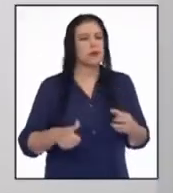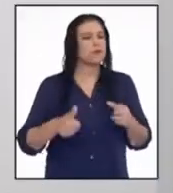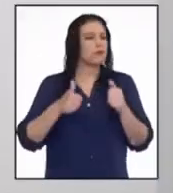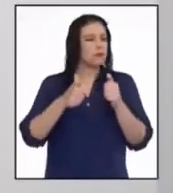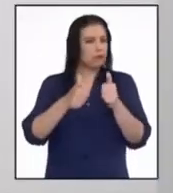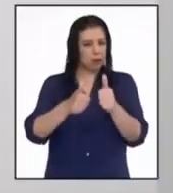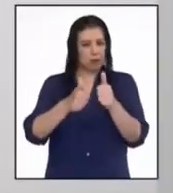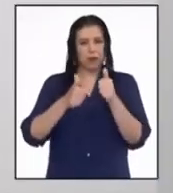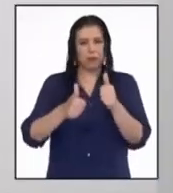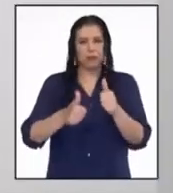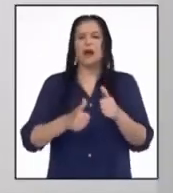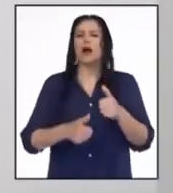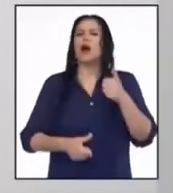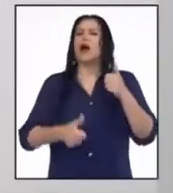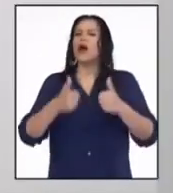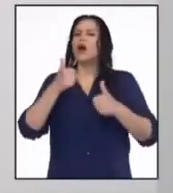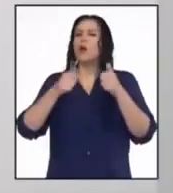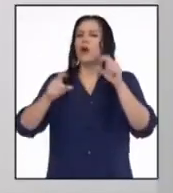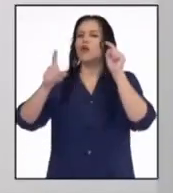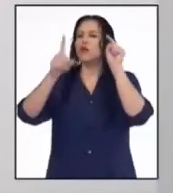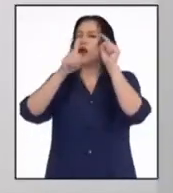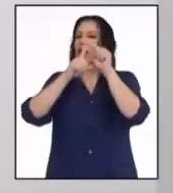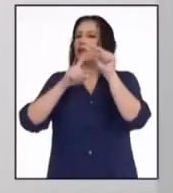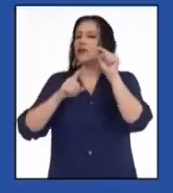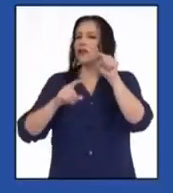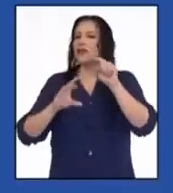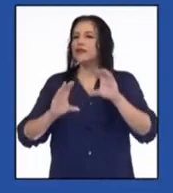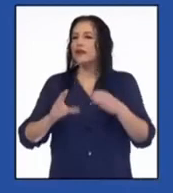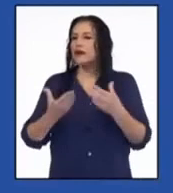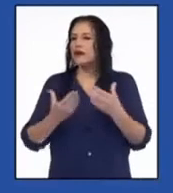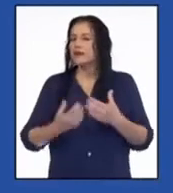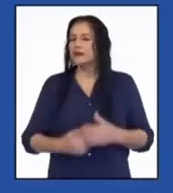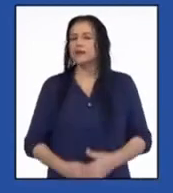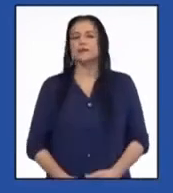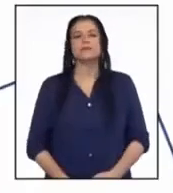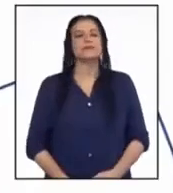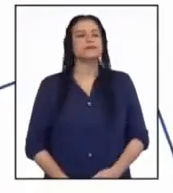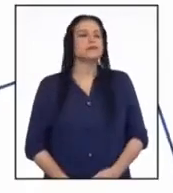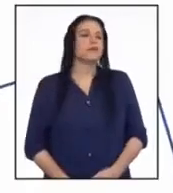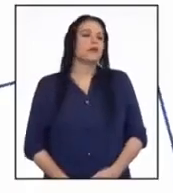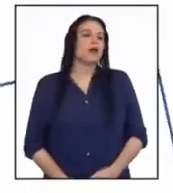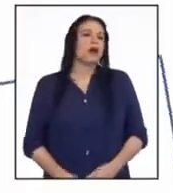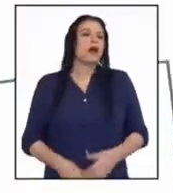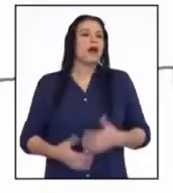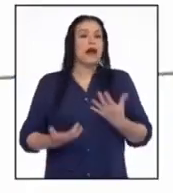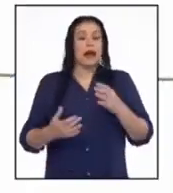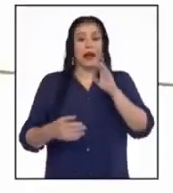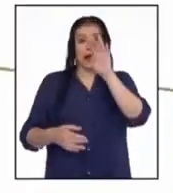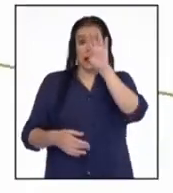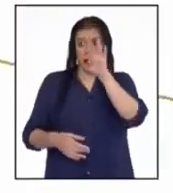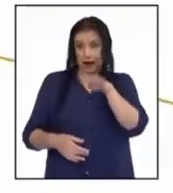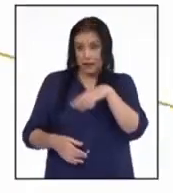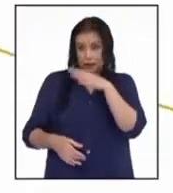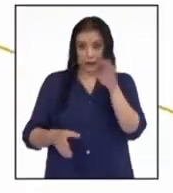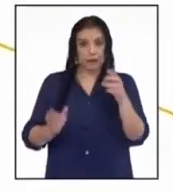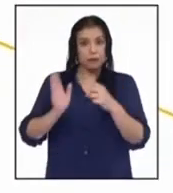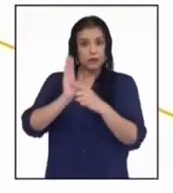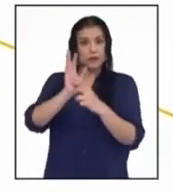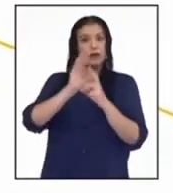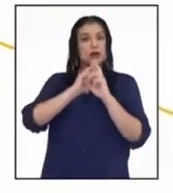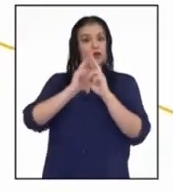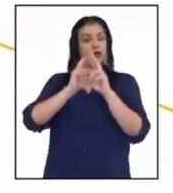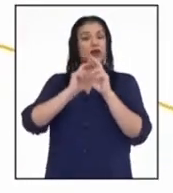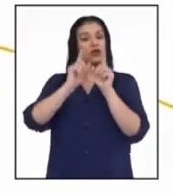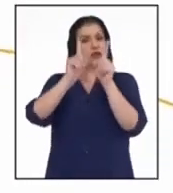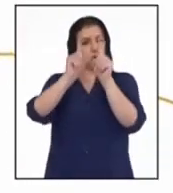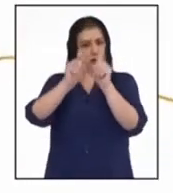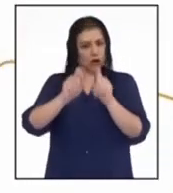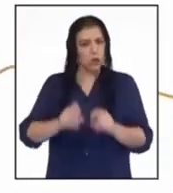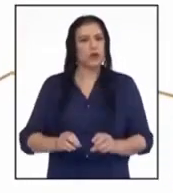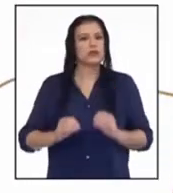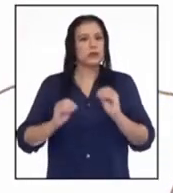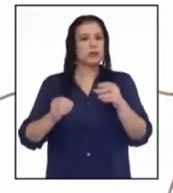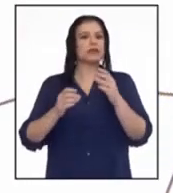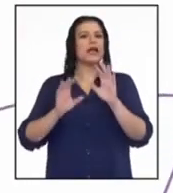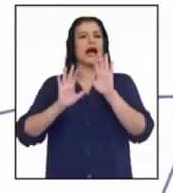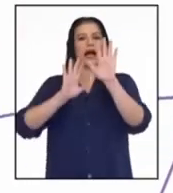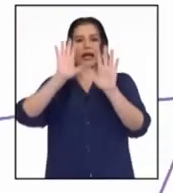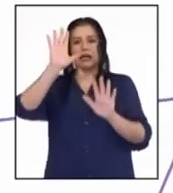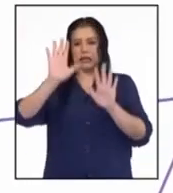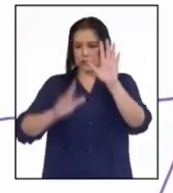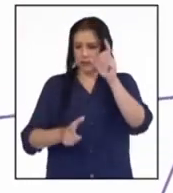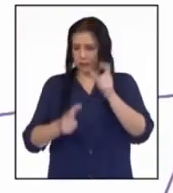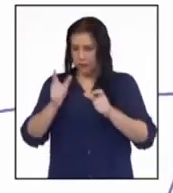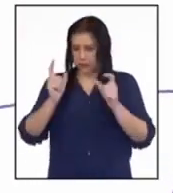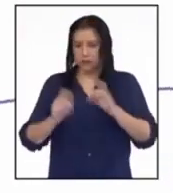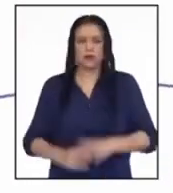Muy bien. ¿Y cuál fue el reto de esa actividad? La tabla mostraba los resultados de una encuesta aplicada a 15